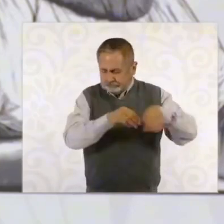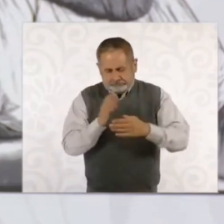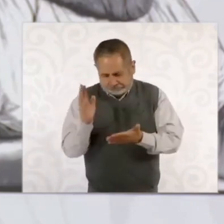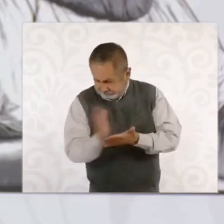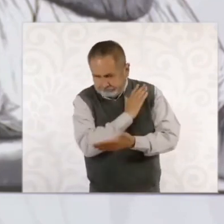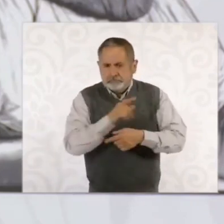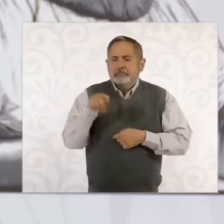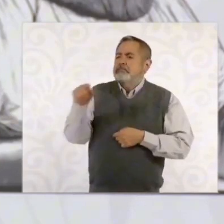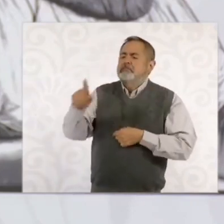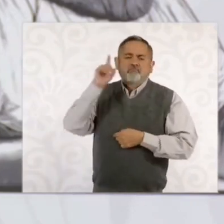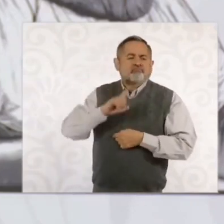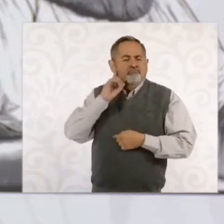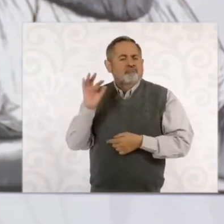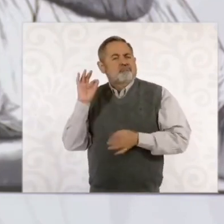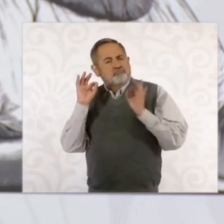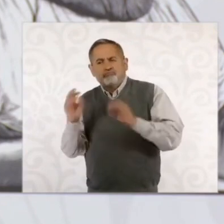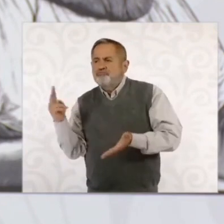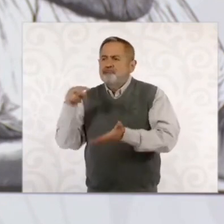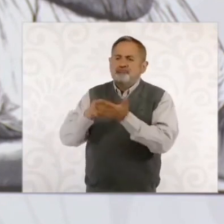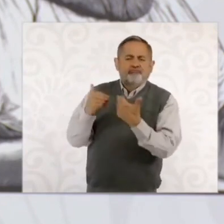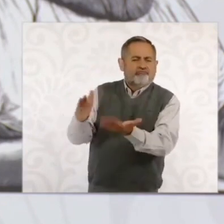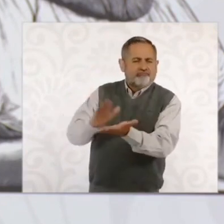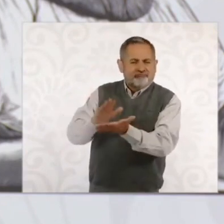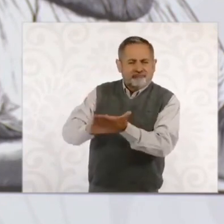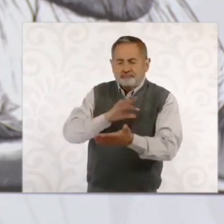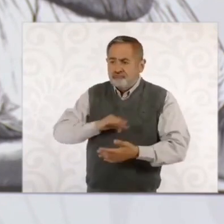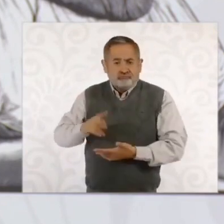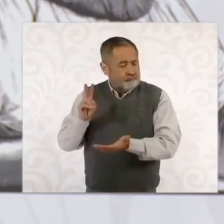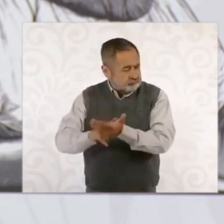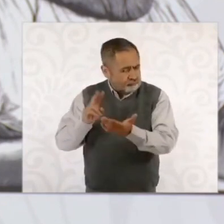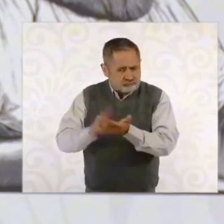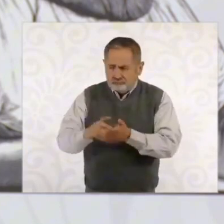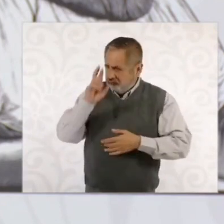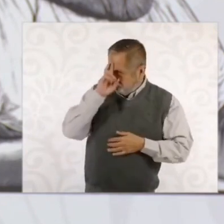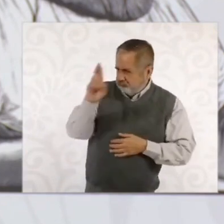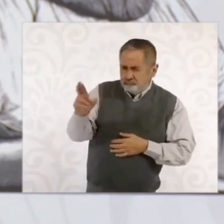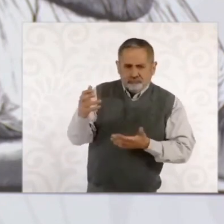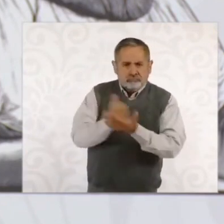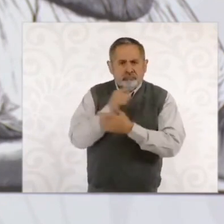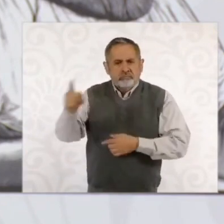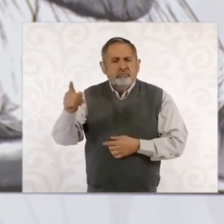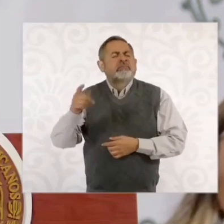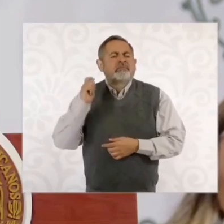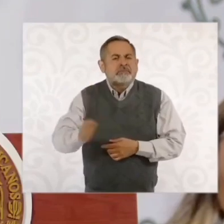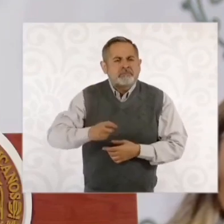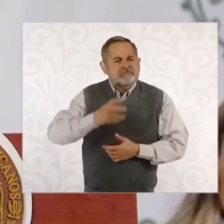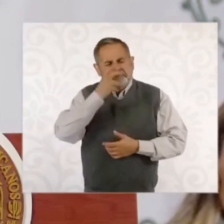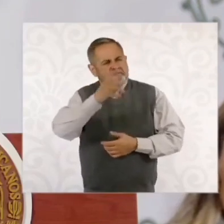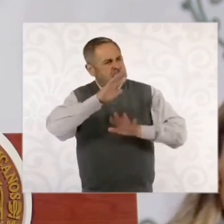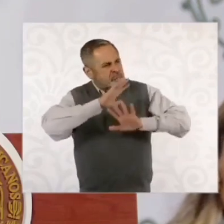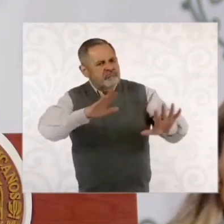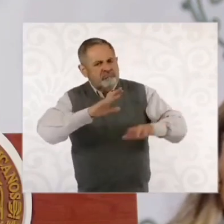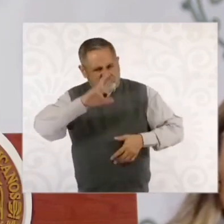ella, además de tener su mérito siempre, levantó la voz en un momento en